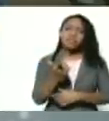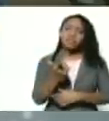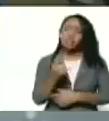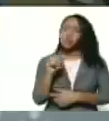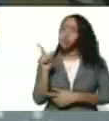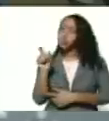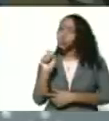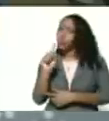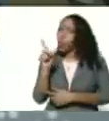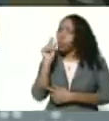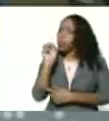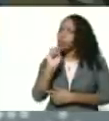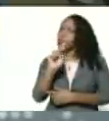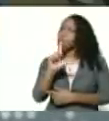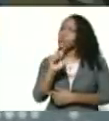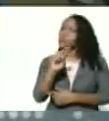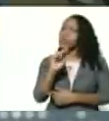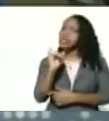Alfredo, ¿verdad?